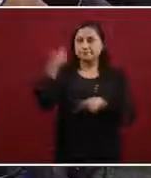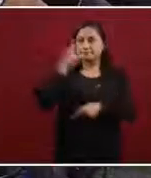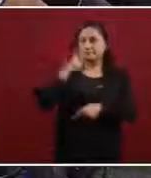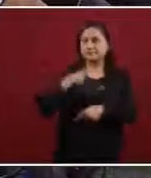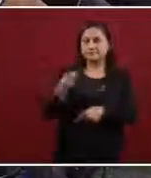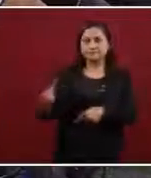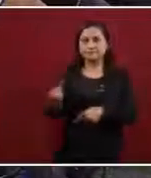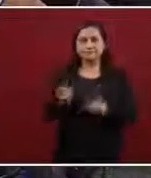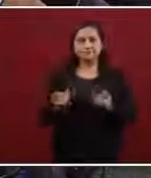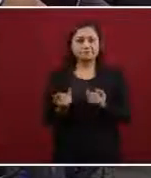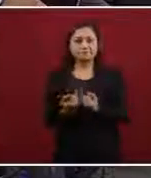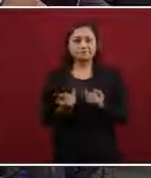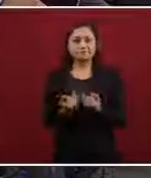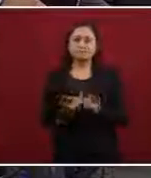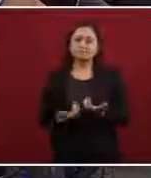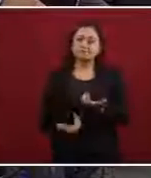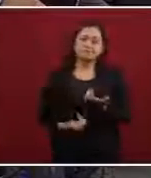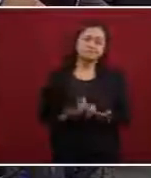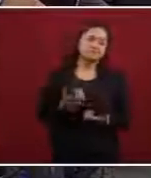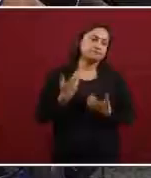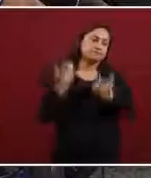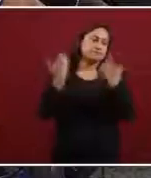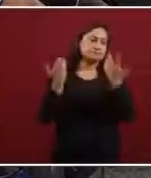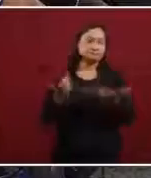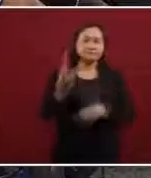conservadores, con los que ya no.